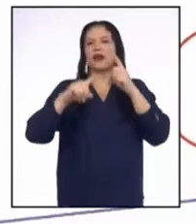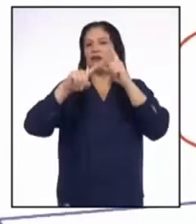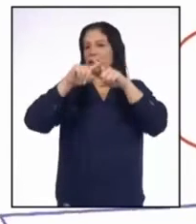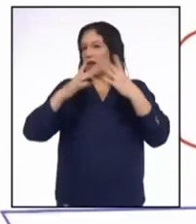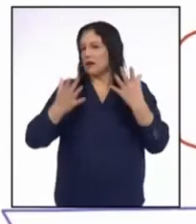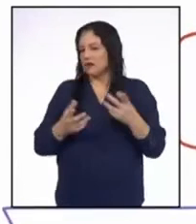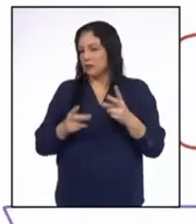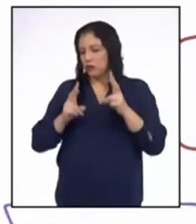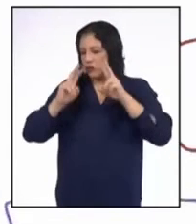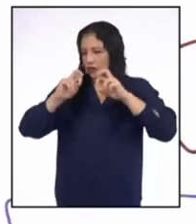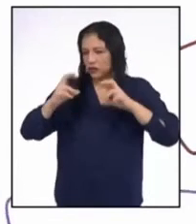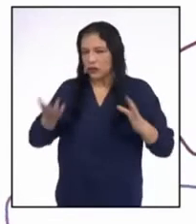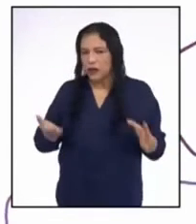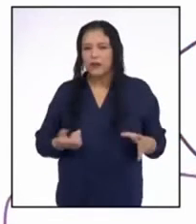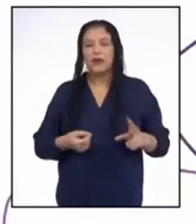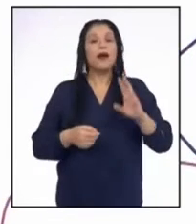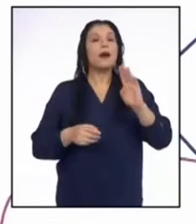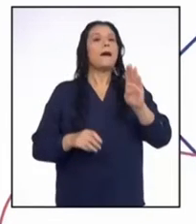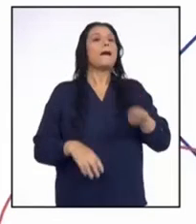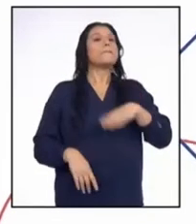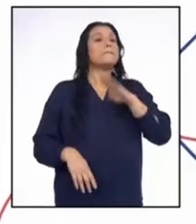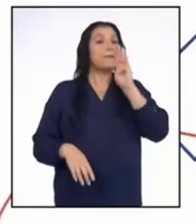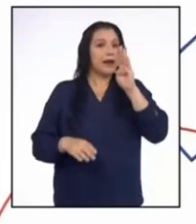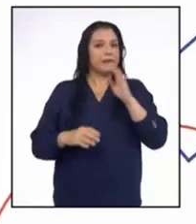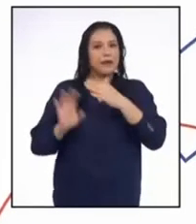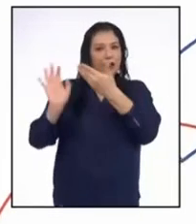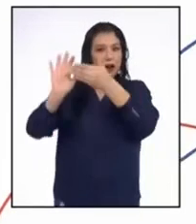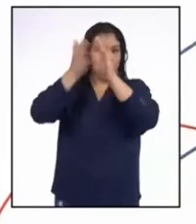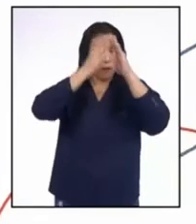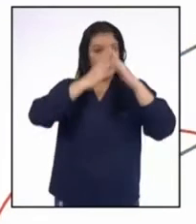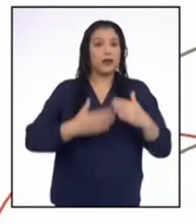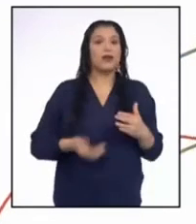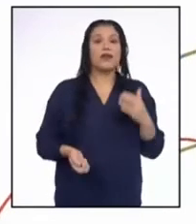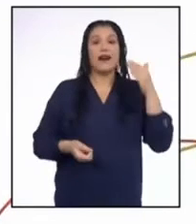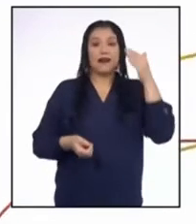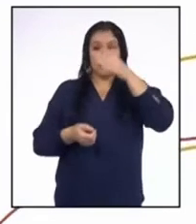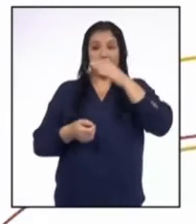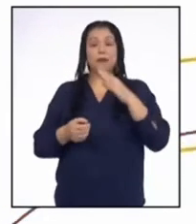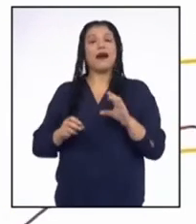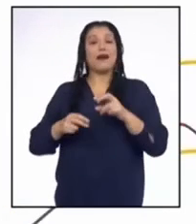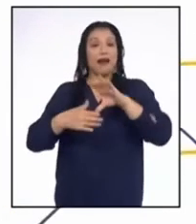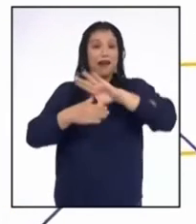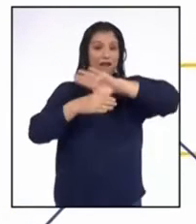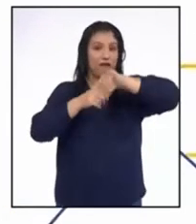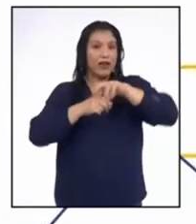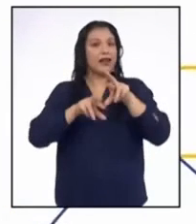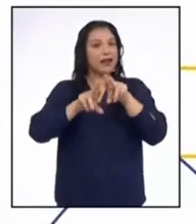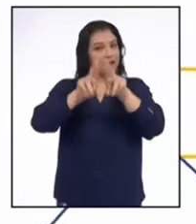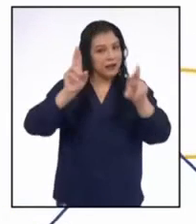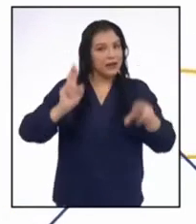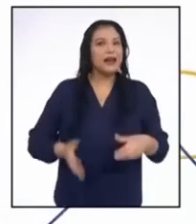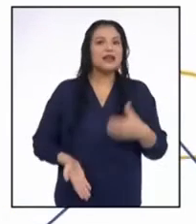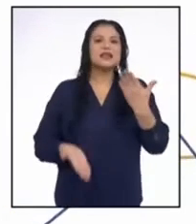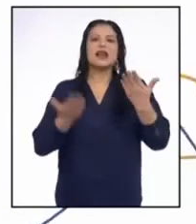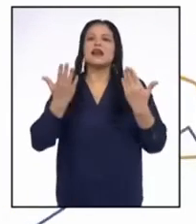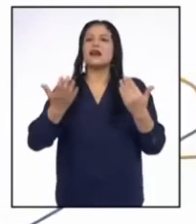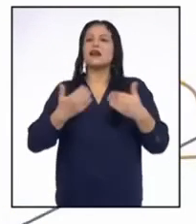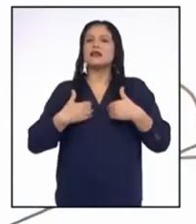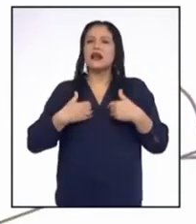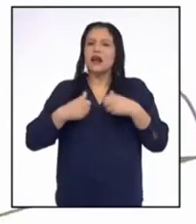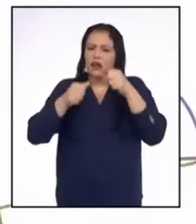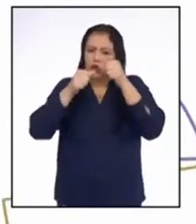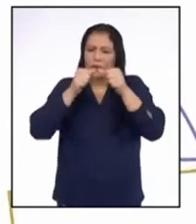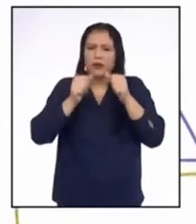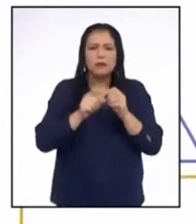estudio? B. La comunidad que acuda a la feria regional será aquella que tenga los